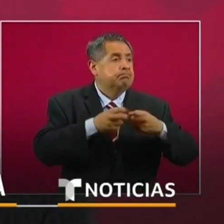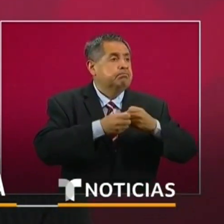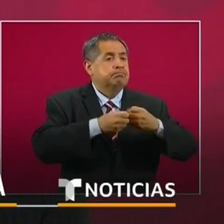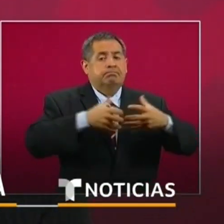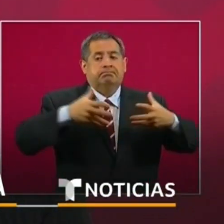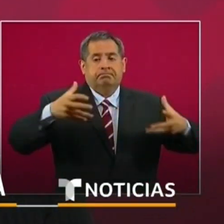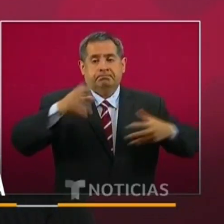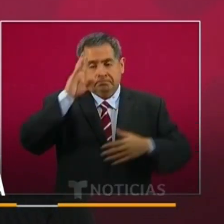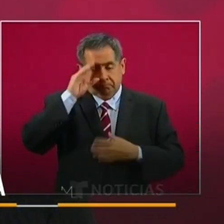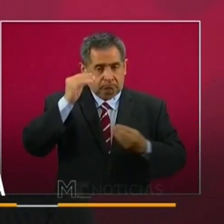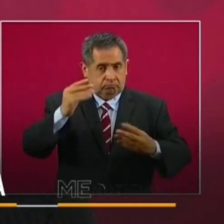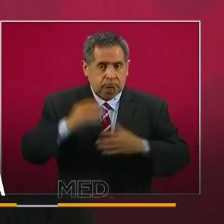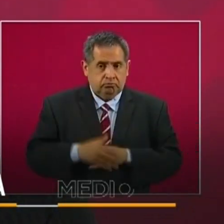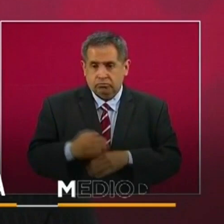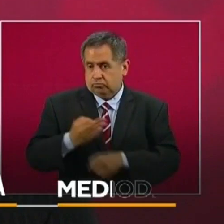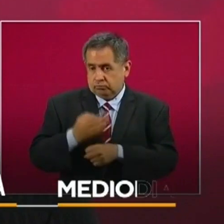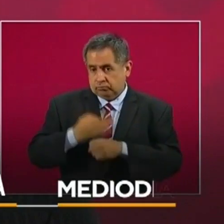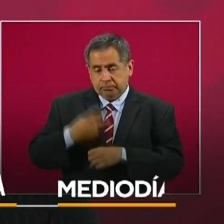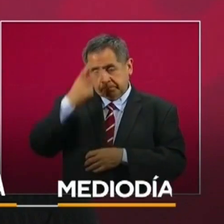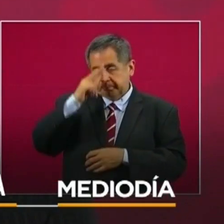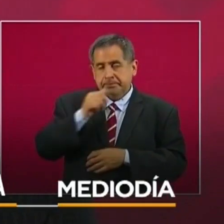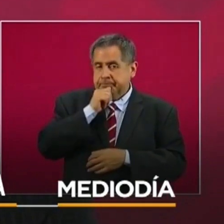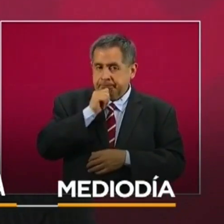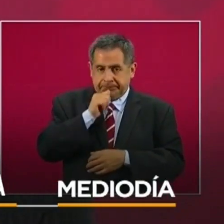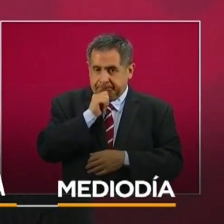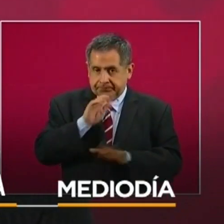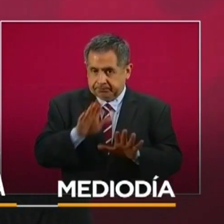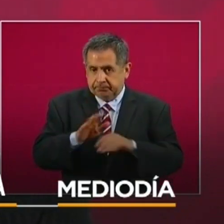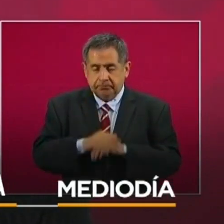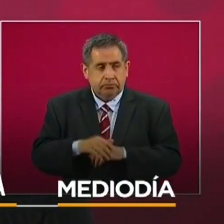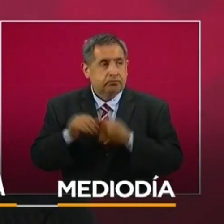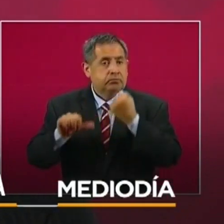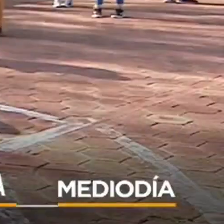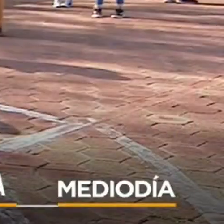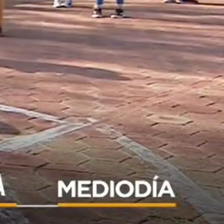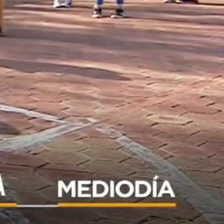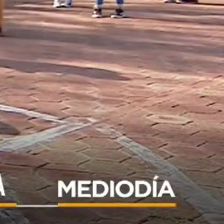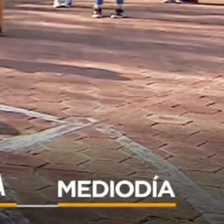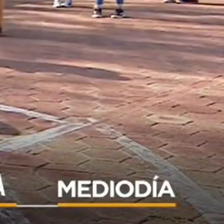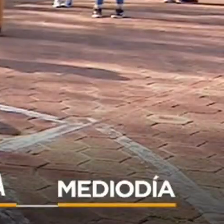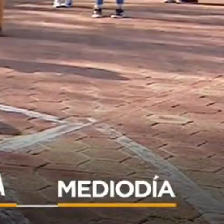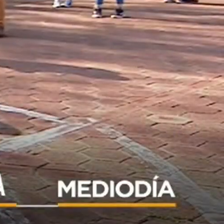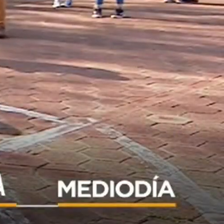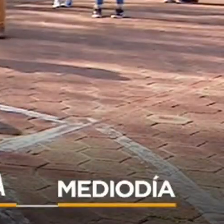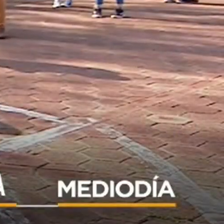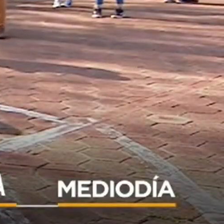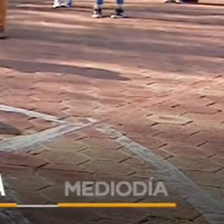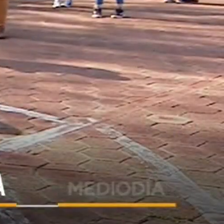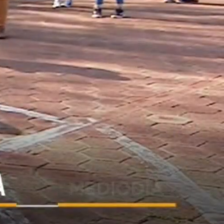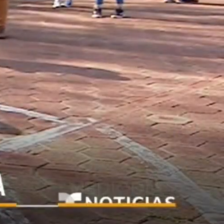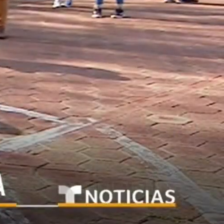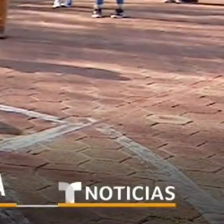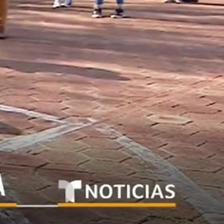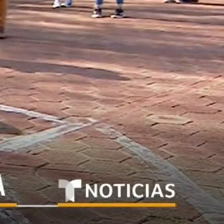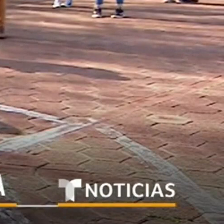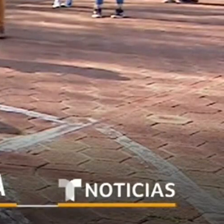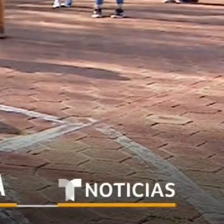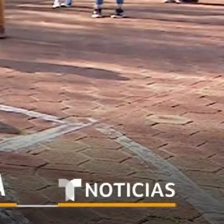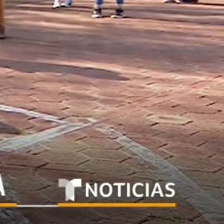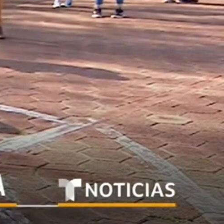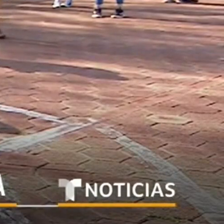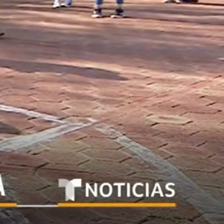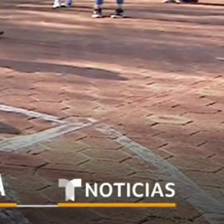momento esto no se ha presentado en México, tenemos ya 11 semanas. Y es que, Felicidad, por ahora ha disminuido el número